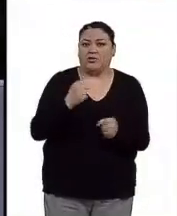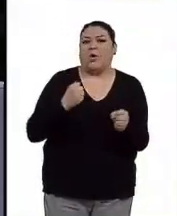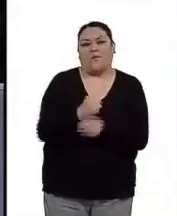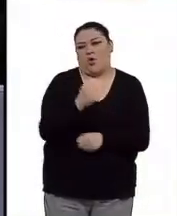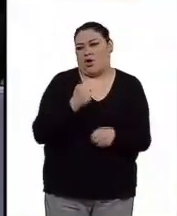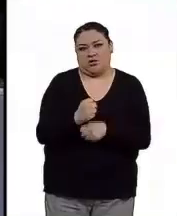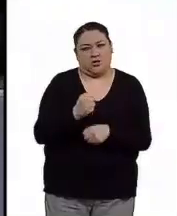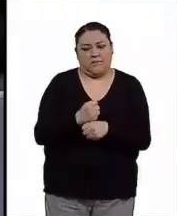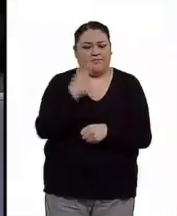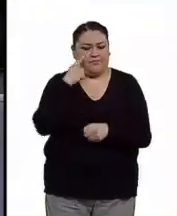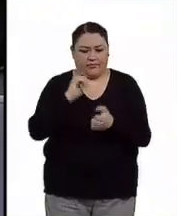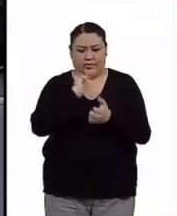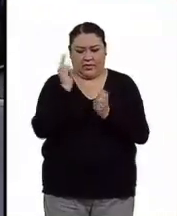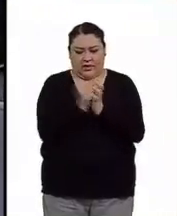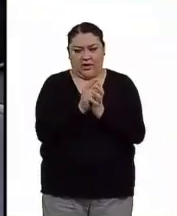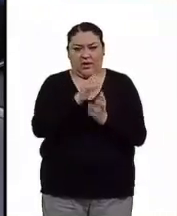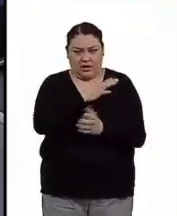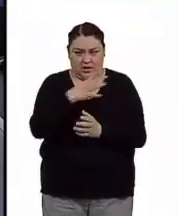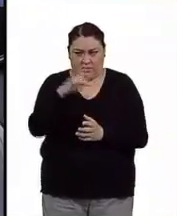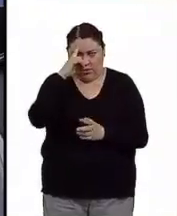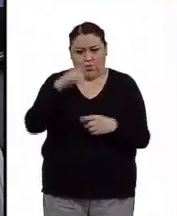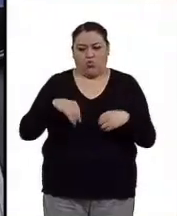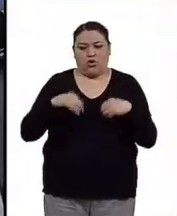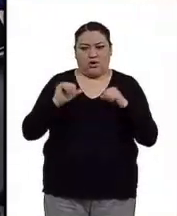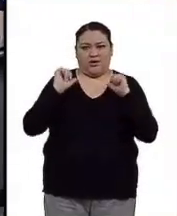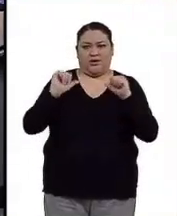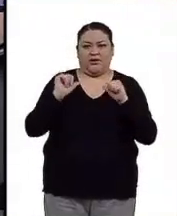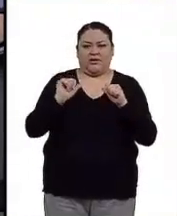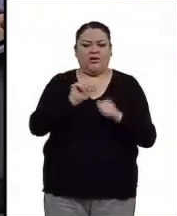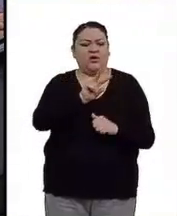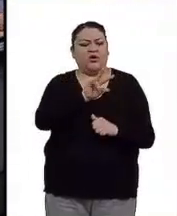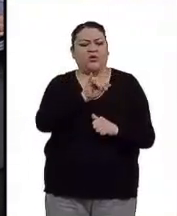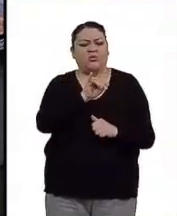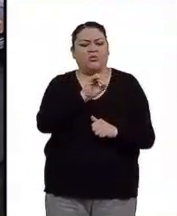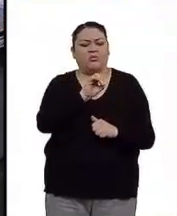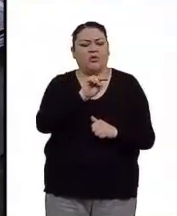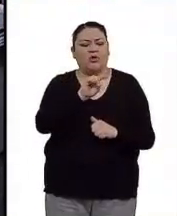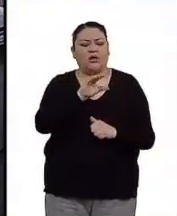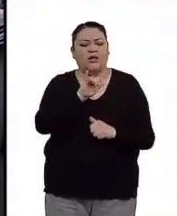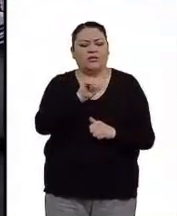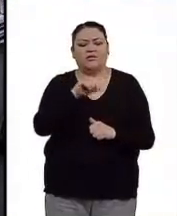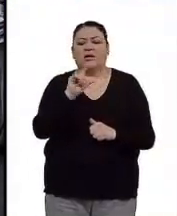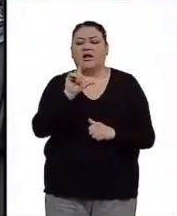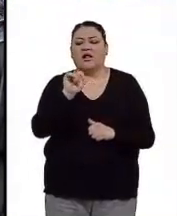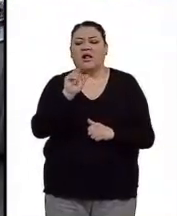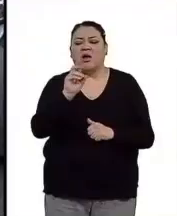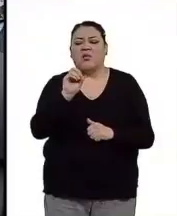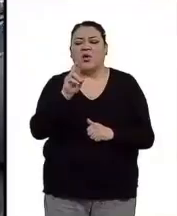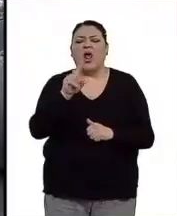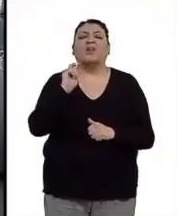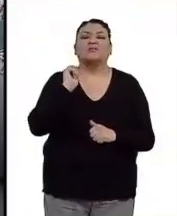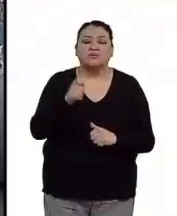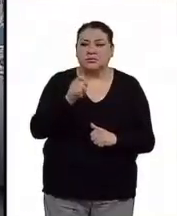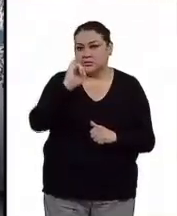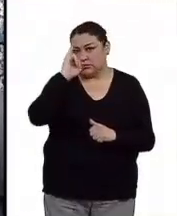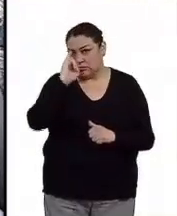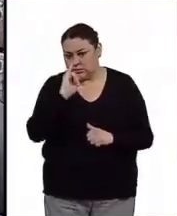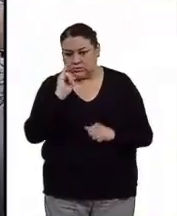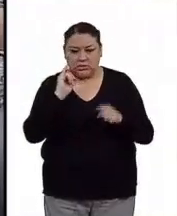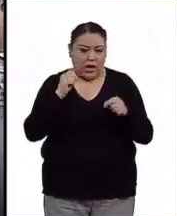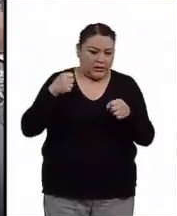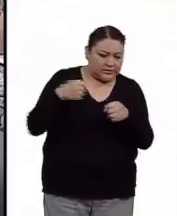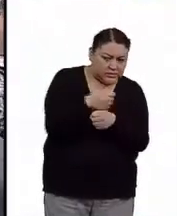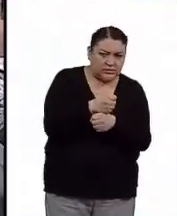de las Mujeres a una Vida Libre de Violencia describe la violencia laboral, la que se da cuando hay una relación laboral entre la víctima y su